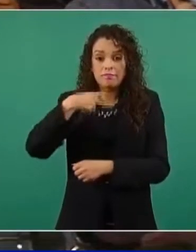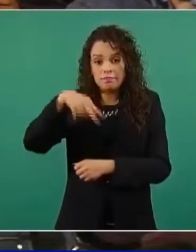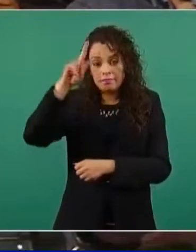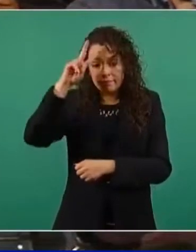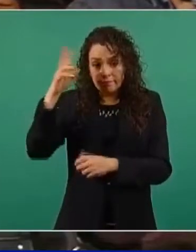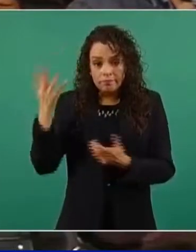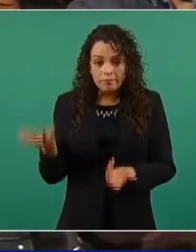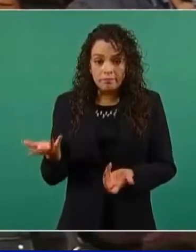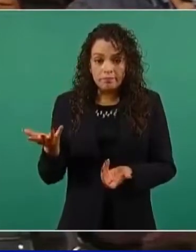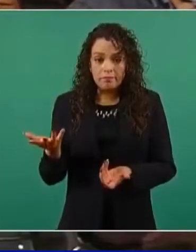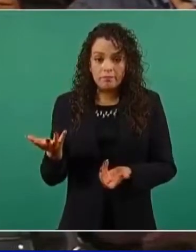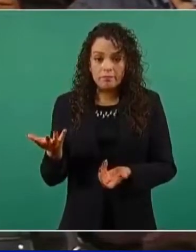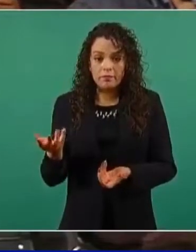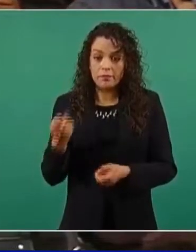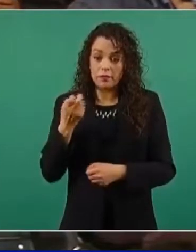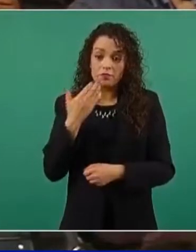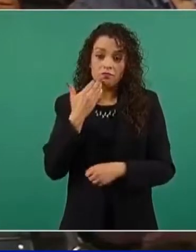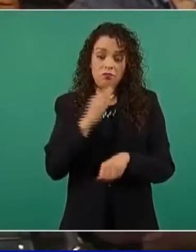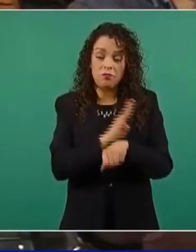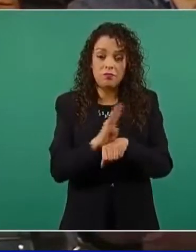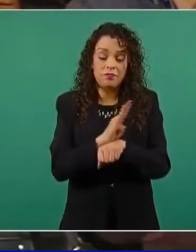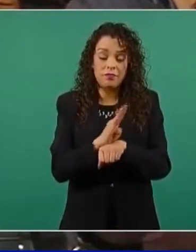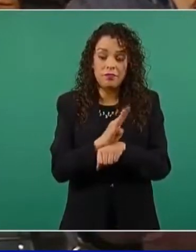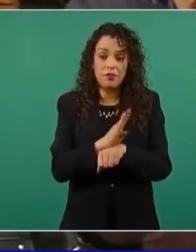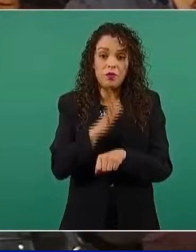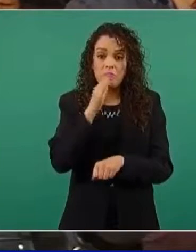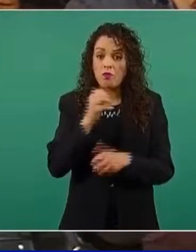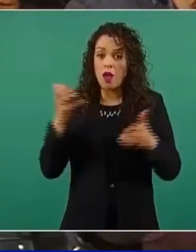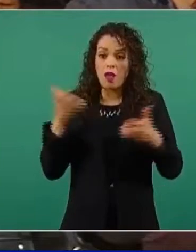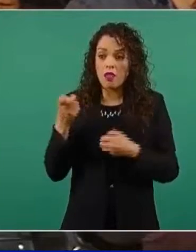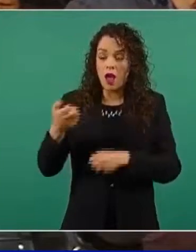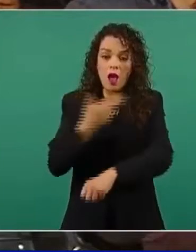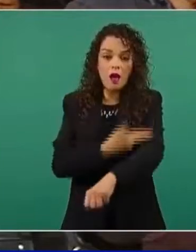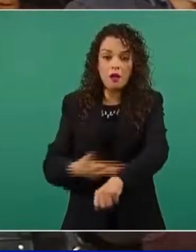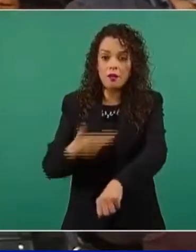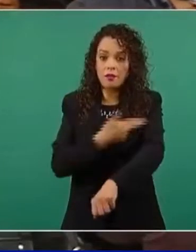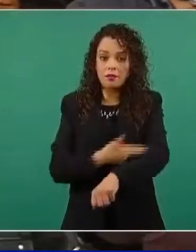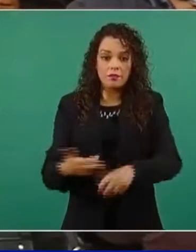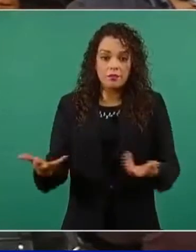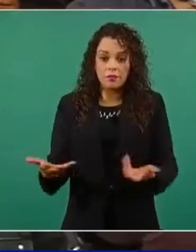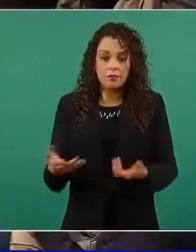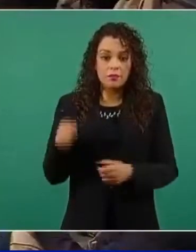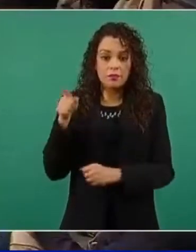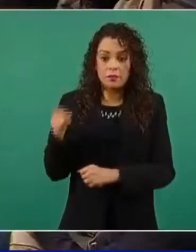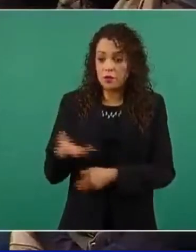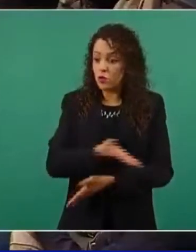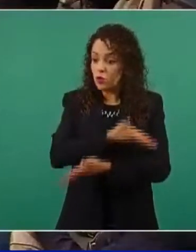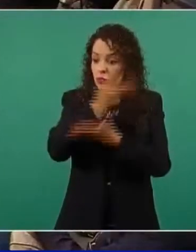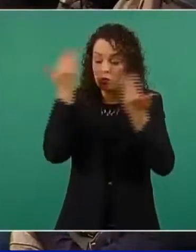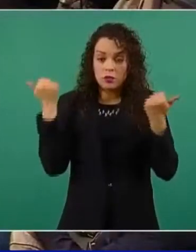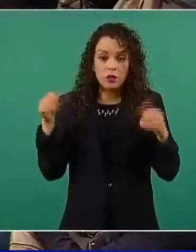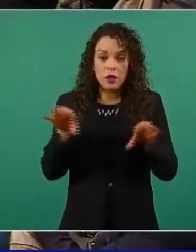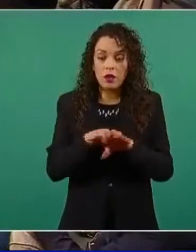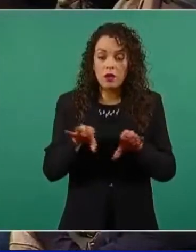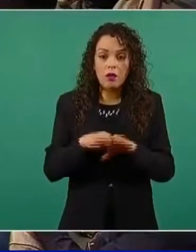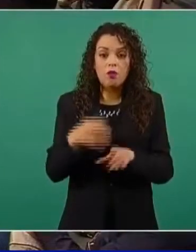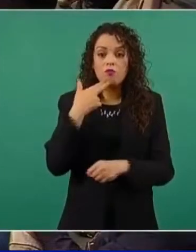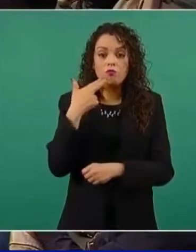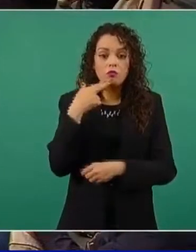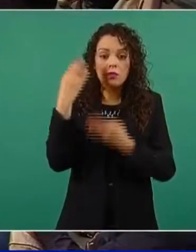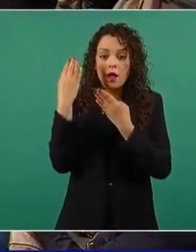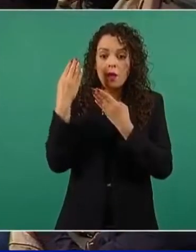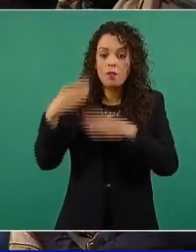desventaja social pues no le permite hacer este tipo de operaciones. Es un señor que no sabe manejar ni una cuenta